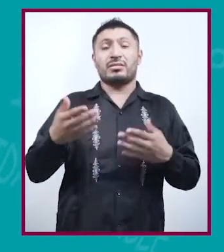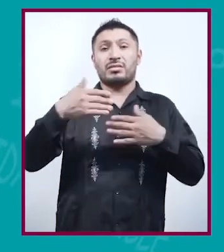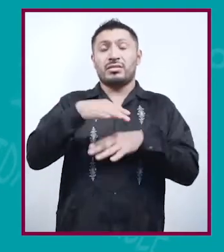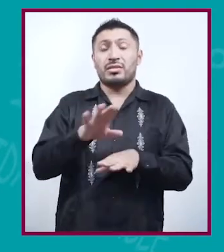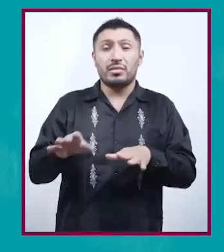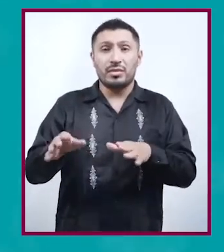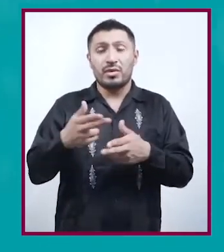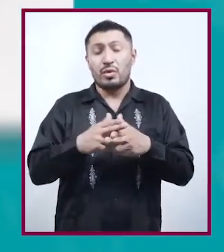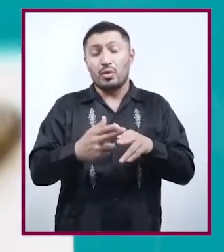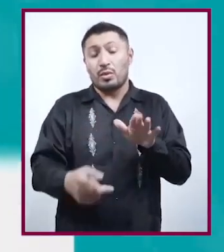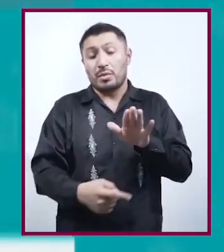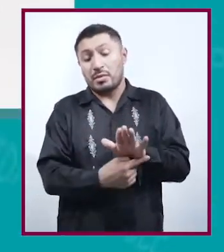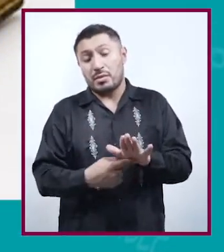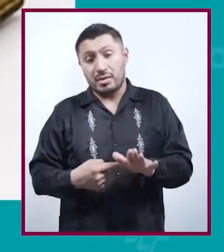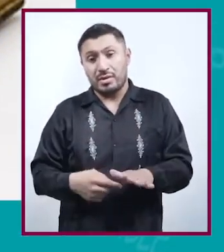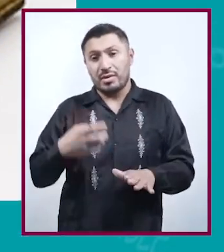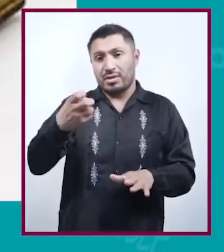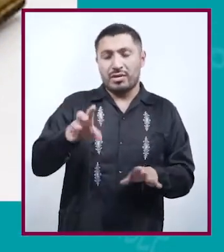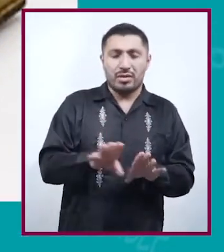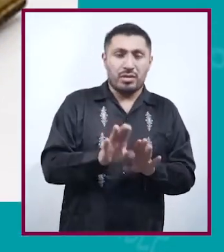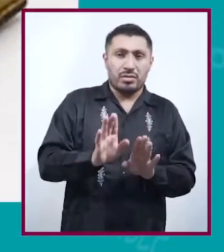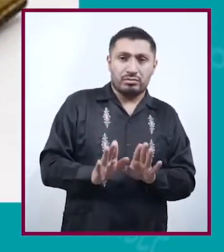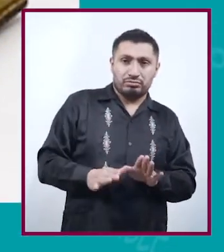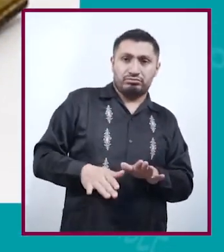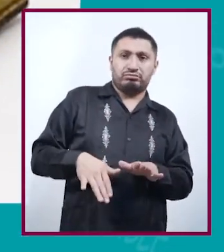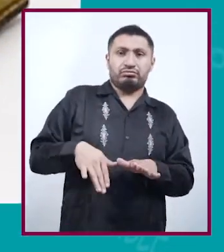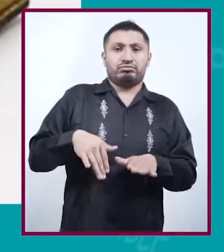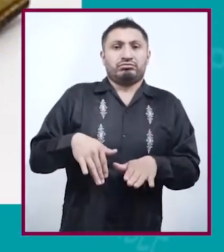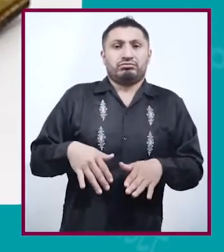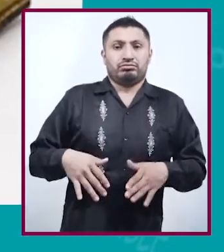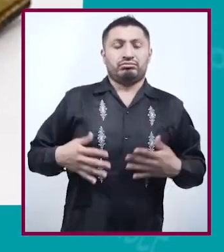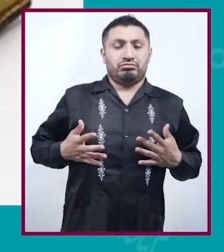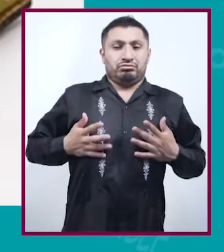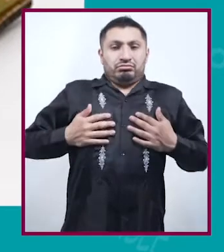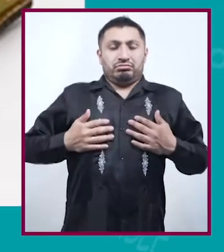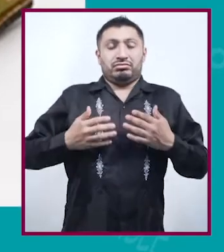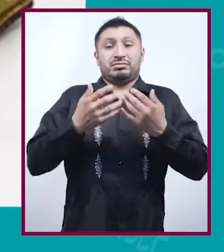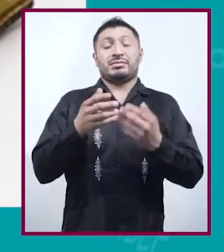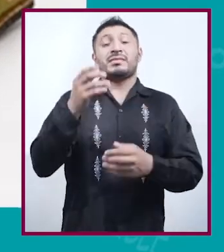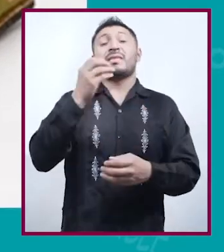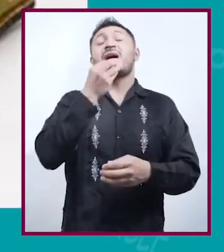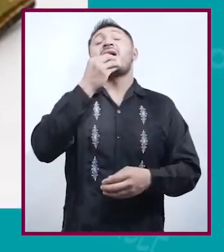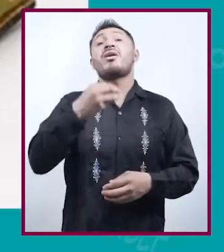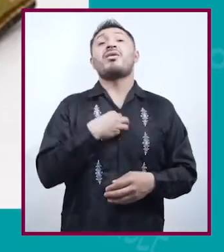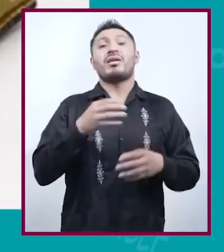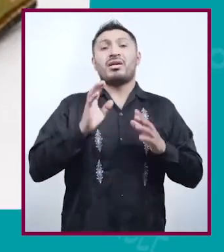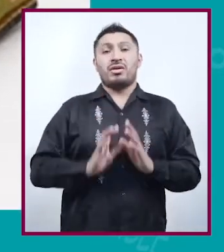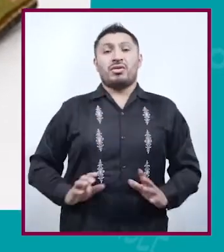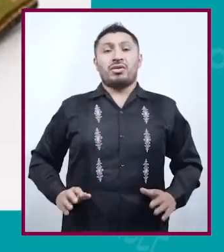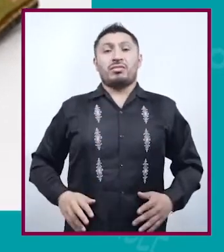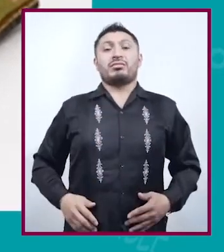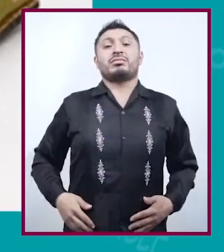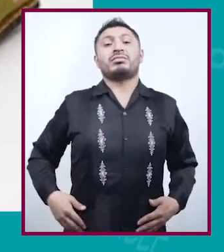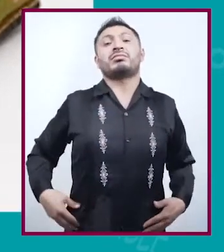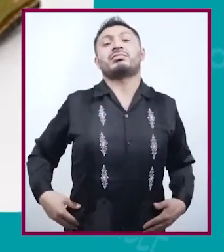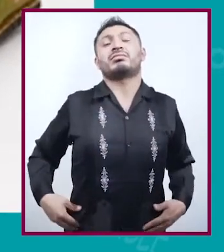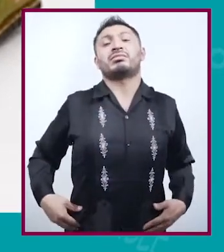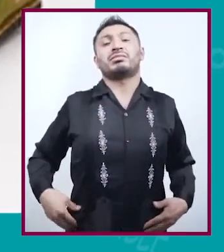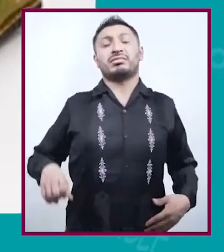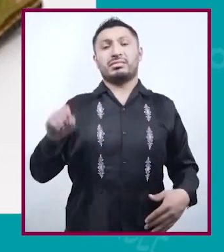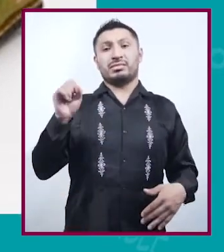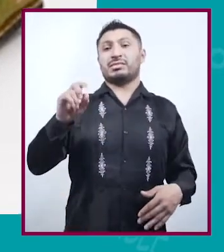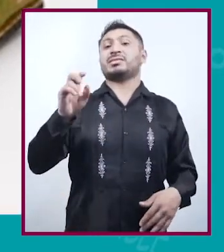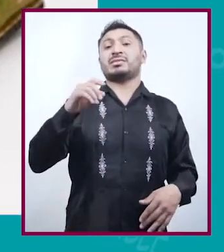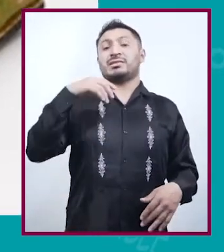hueso calcáneo. Estos representaban un intento de realzar el busto de las damas, aunque tuvieran que echar el cuerpo